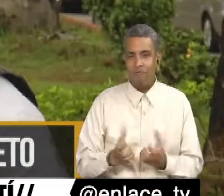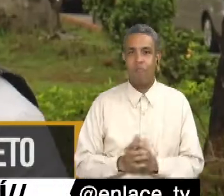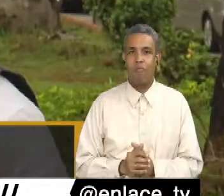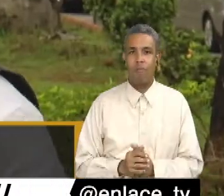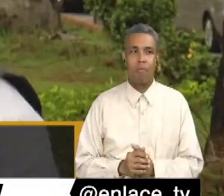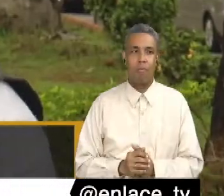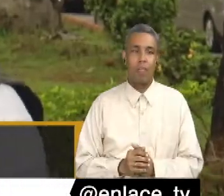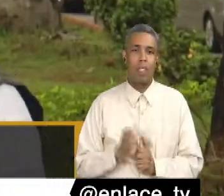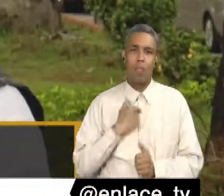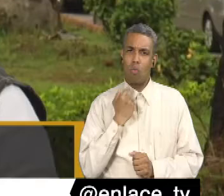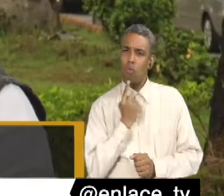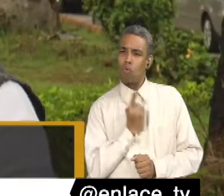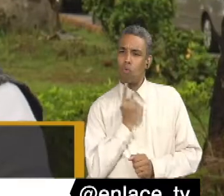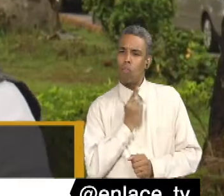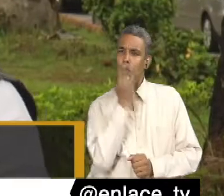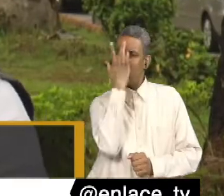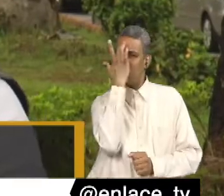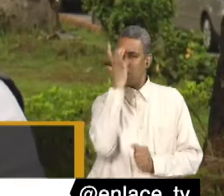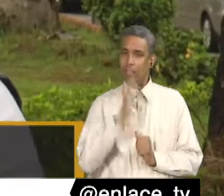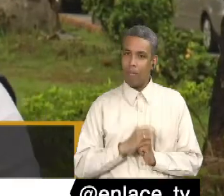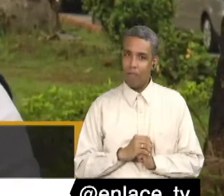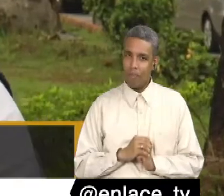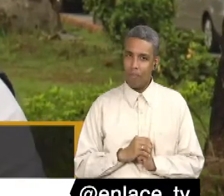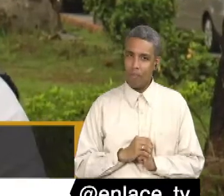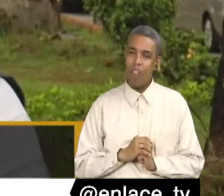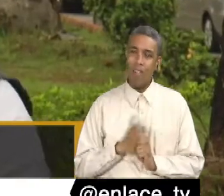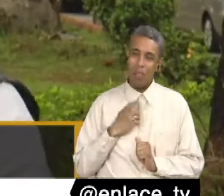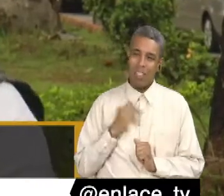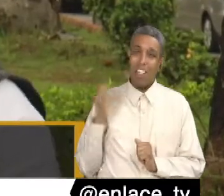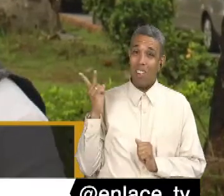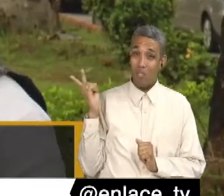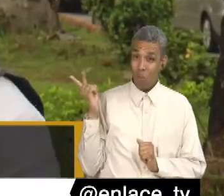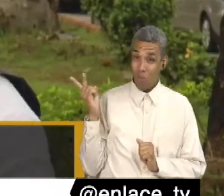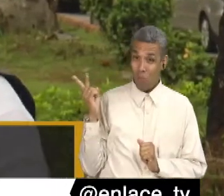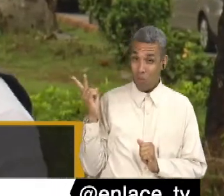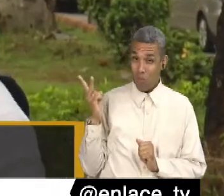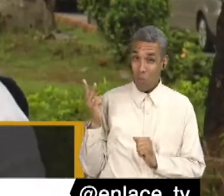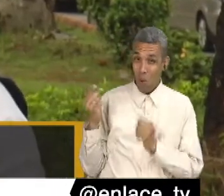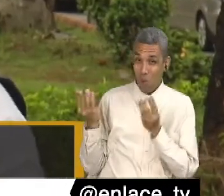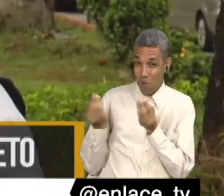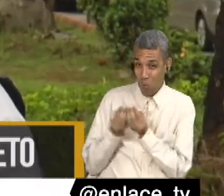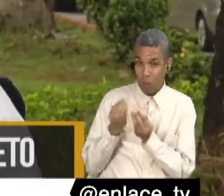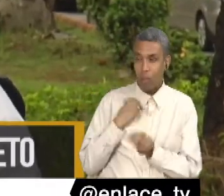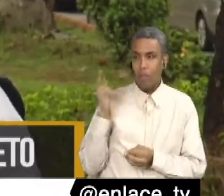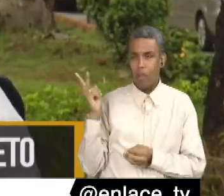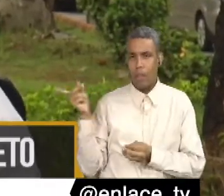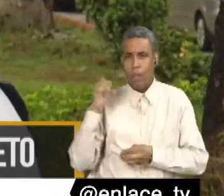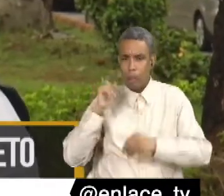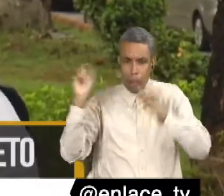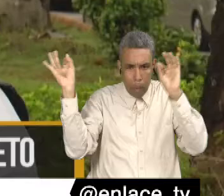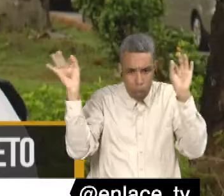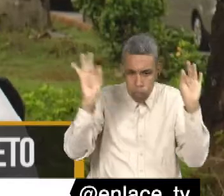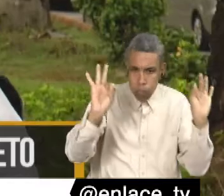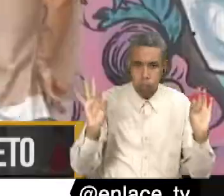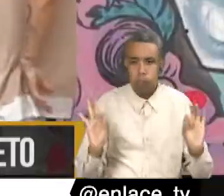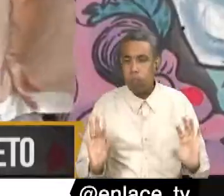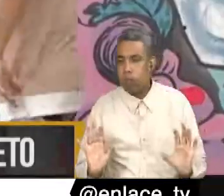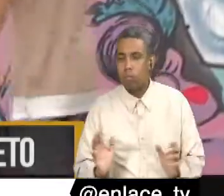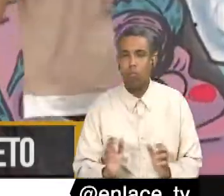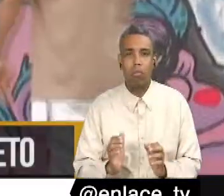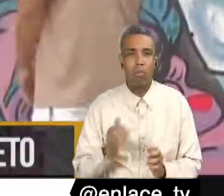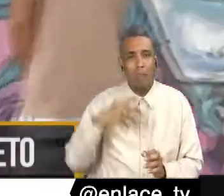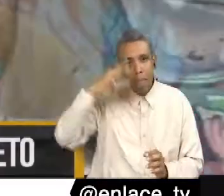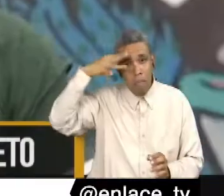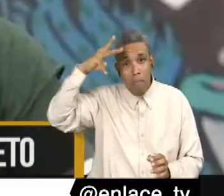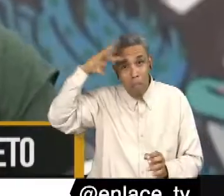muchachos porque están organizando ya la salida para la promoción previa que se organizó en Ciudad de